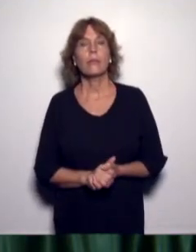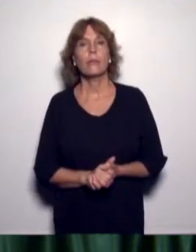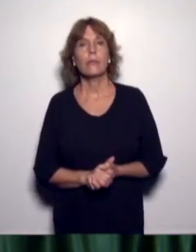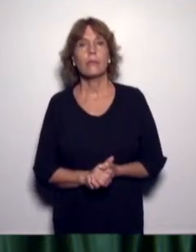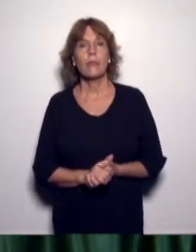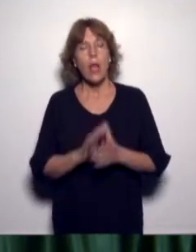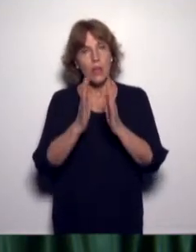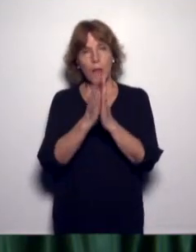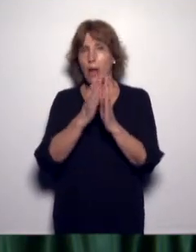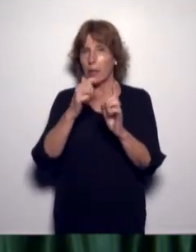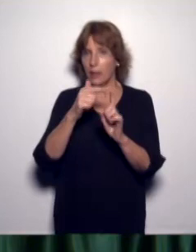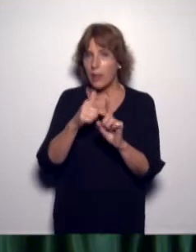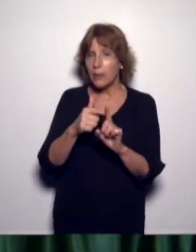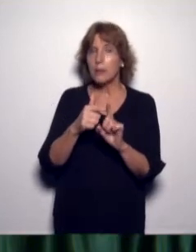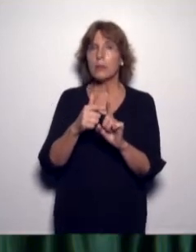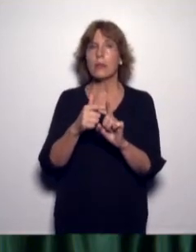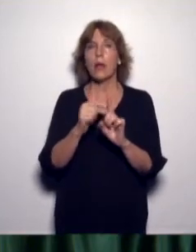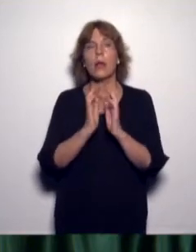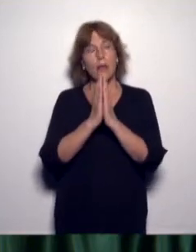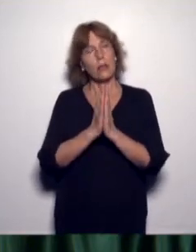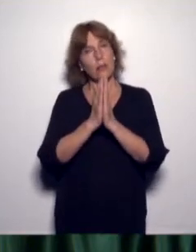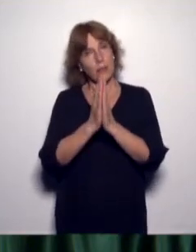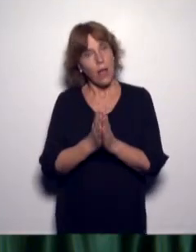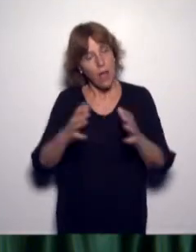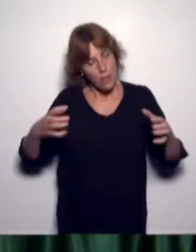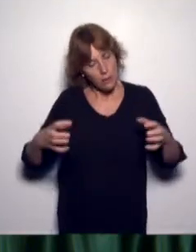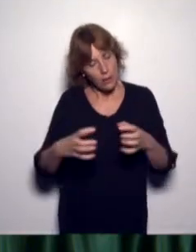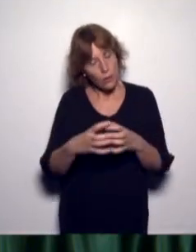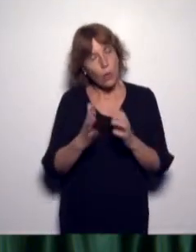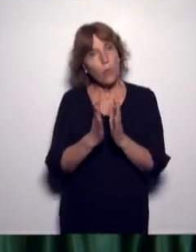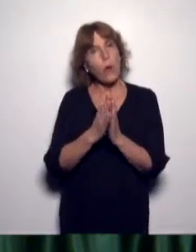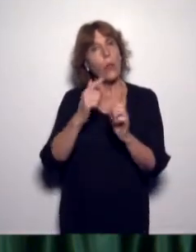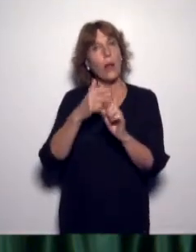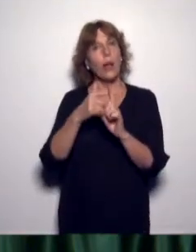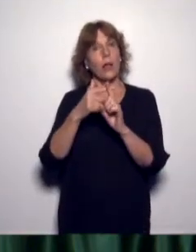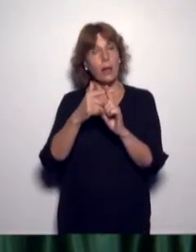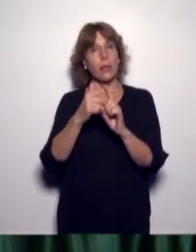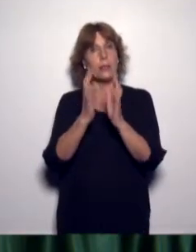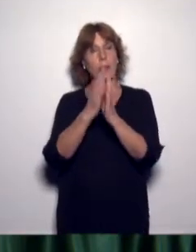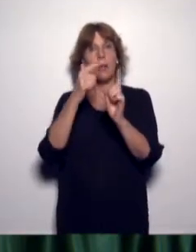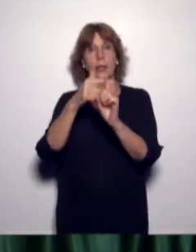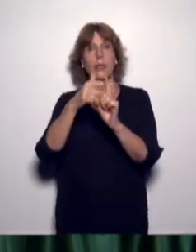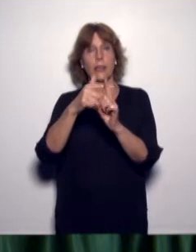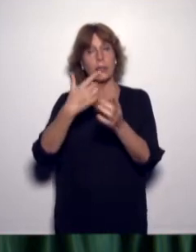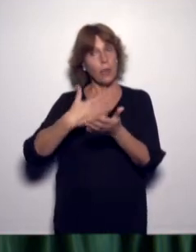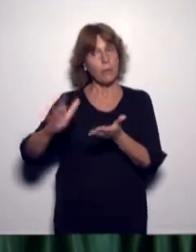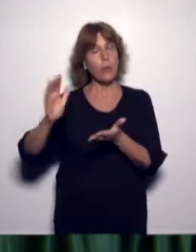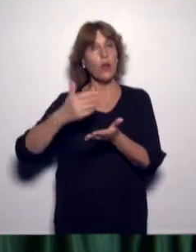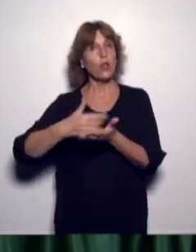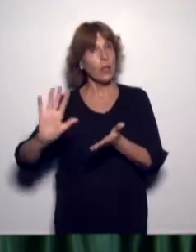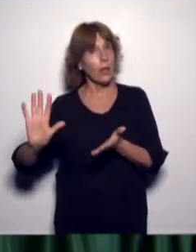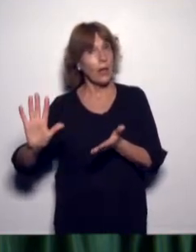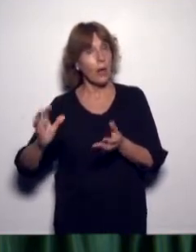los ritos litúrgicos, de la asamblea litúrgica en el templo o en la sinagoga, bueno,